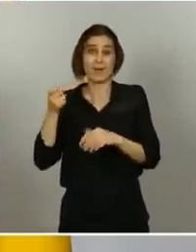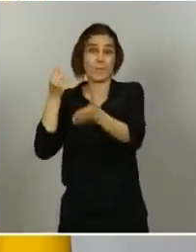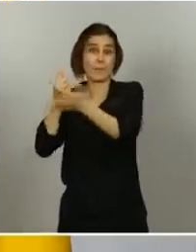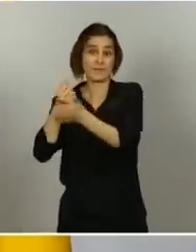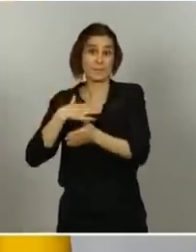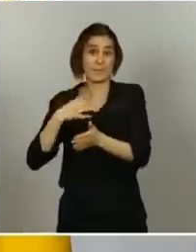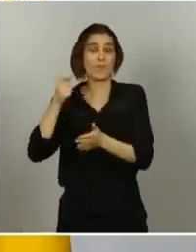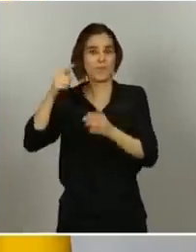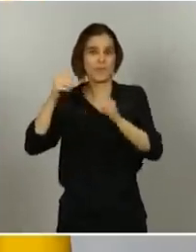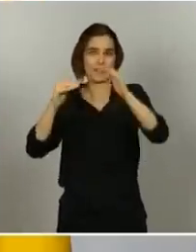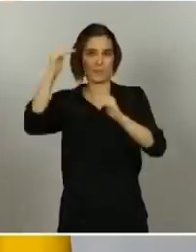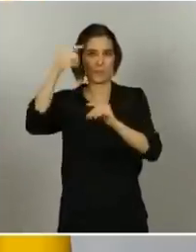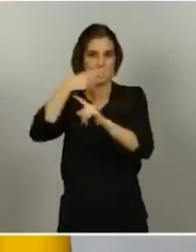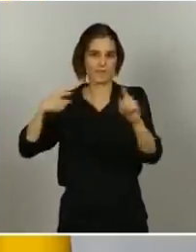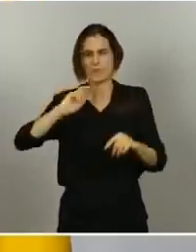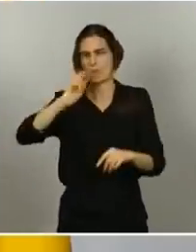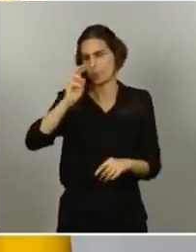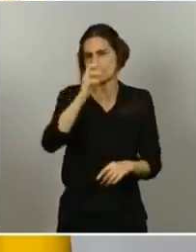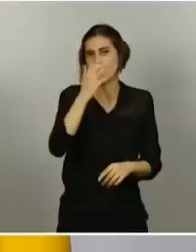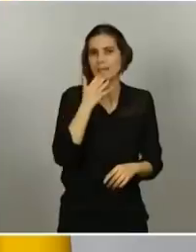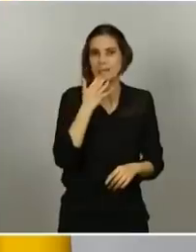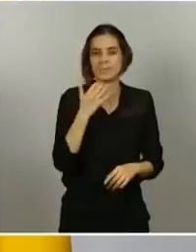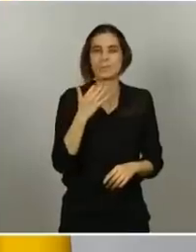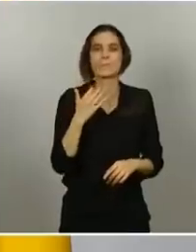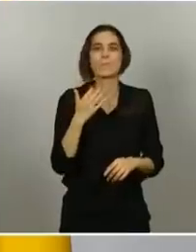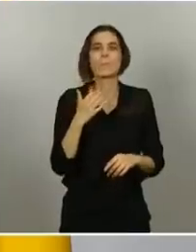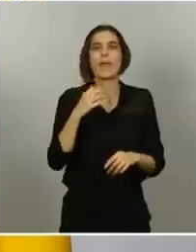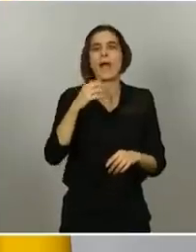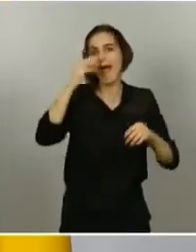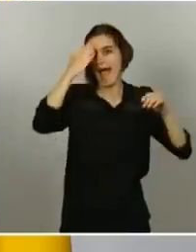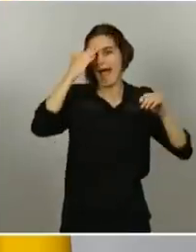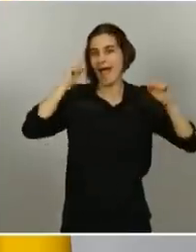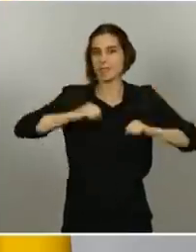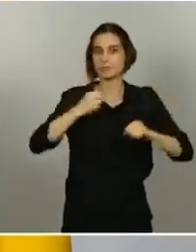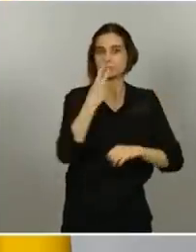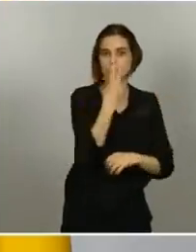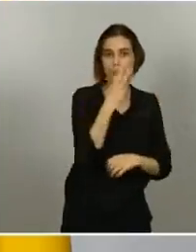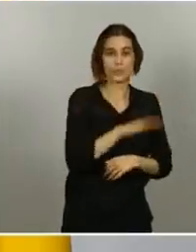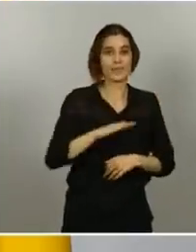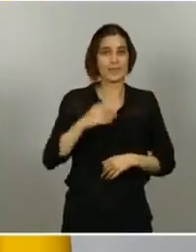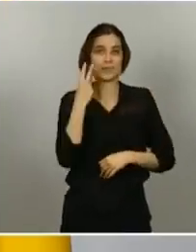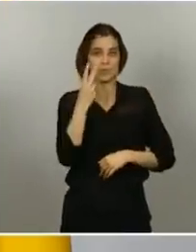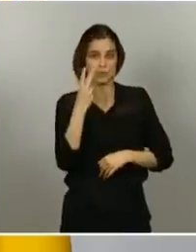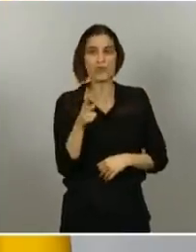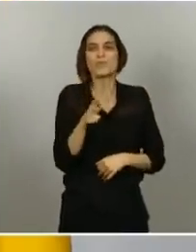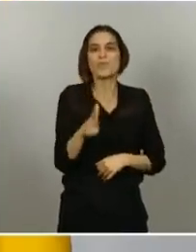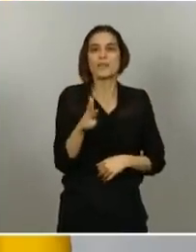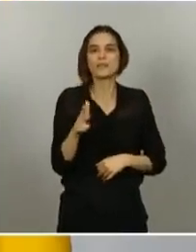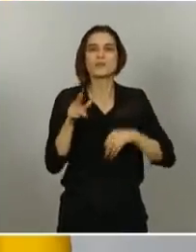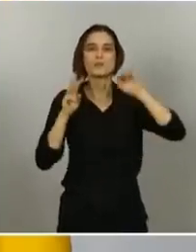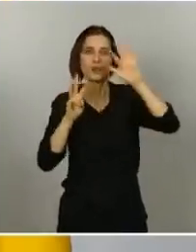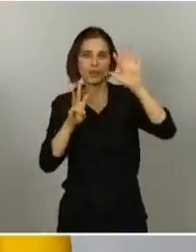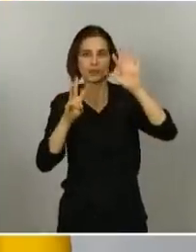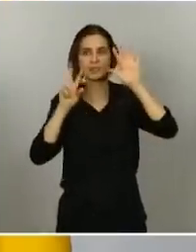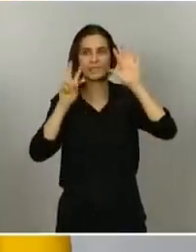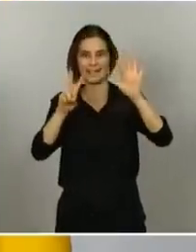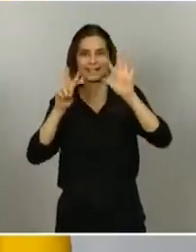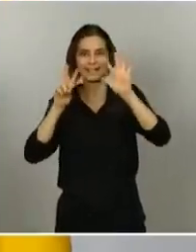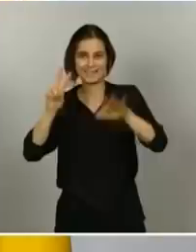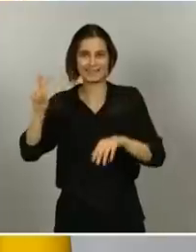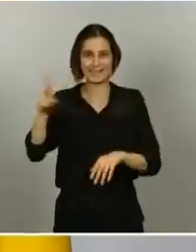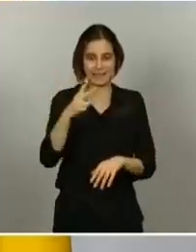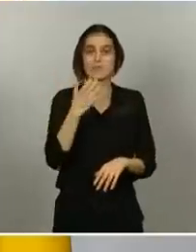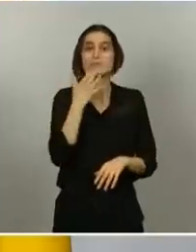dois adultos e dois niños tene derecho a unha renta garantizada de 877 euros. Se os ingresos mensuales son,